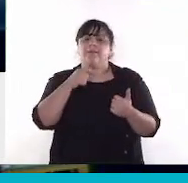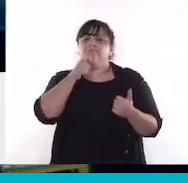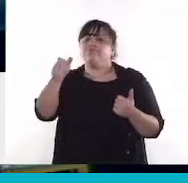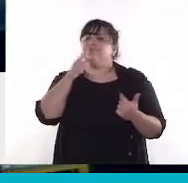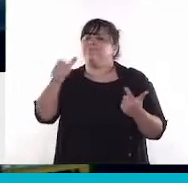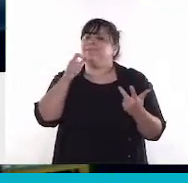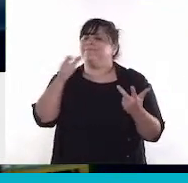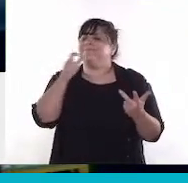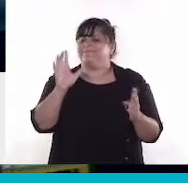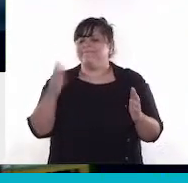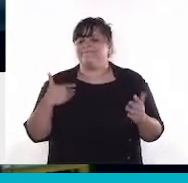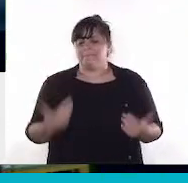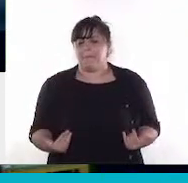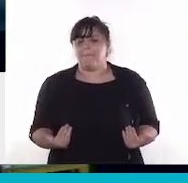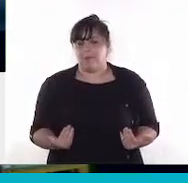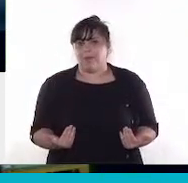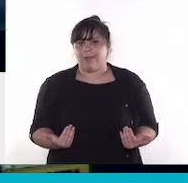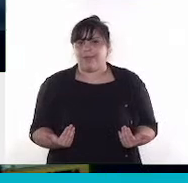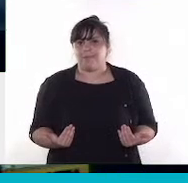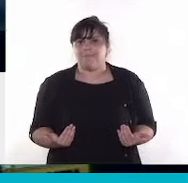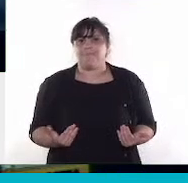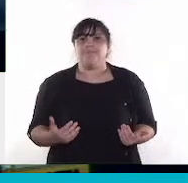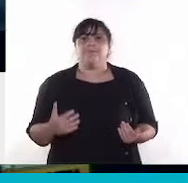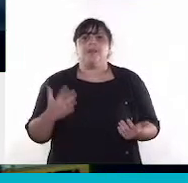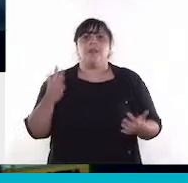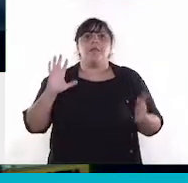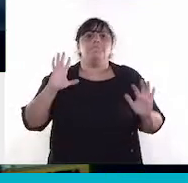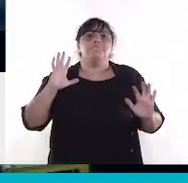sin siquiera tener